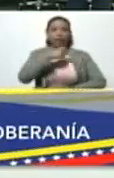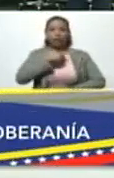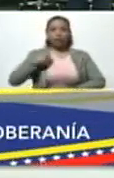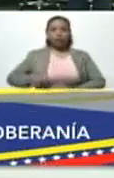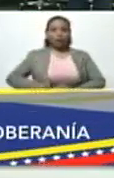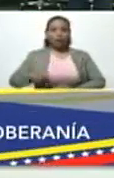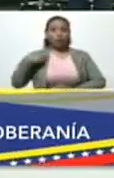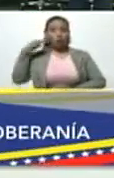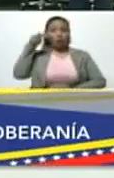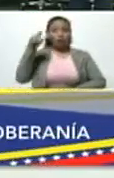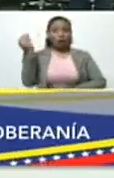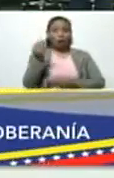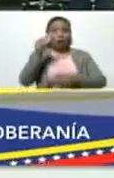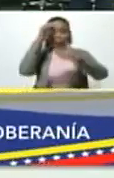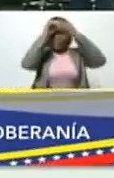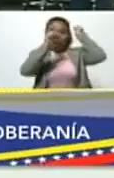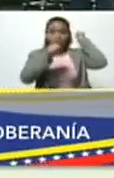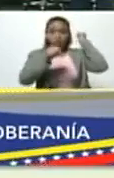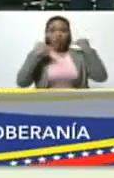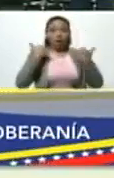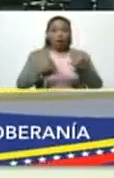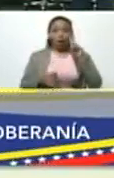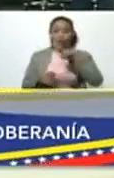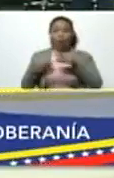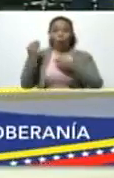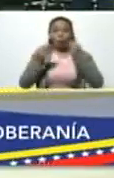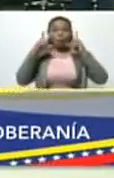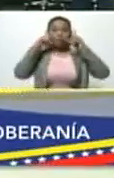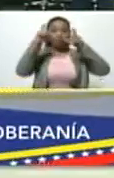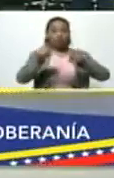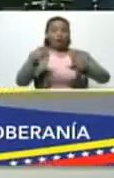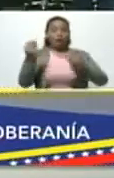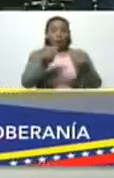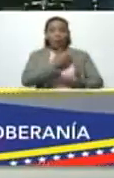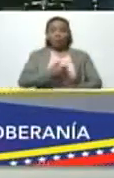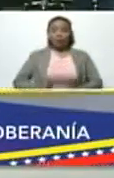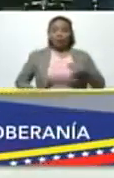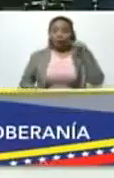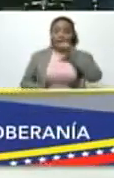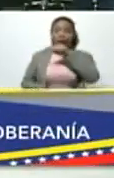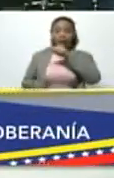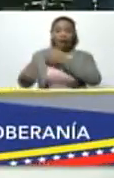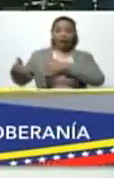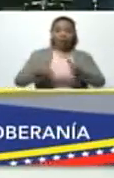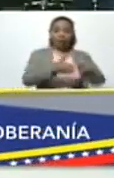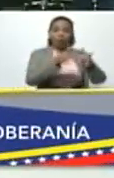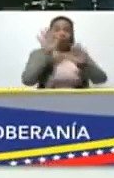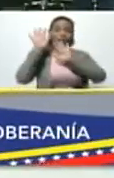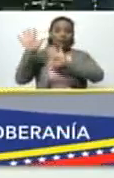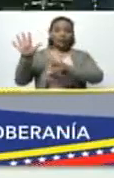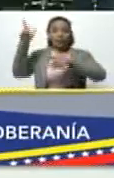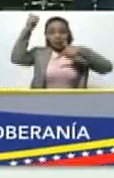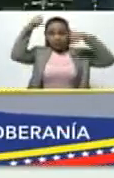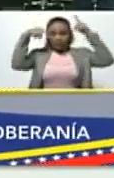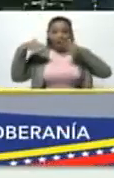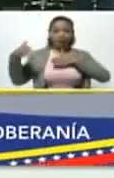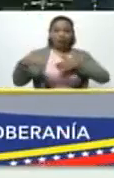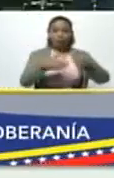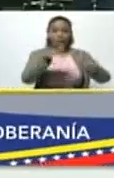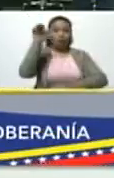canciller y ahora los veo realizarse como profesionales, como presidentes. Este es el camino de Chávez, el camino